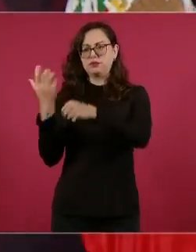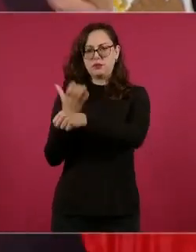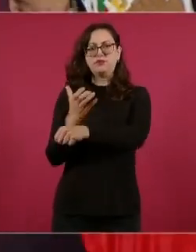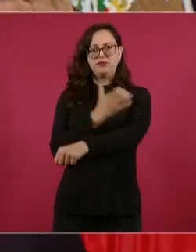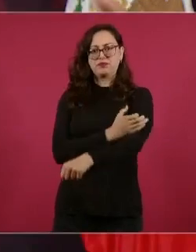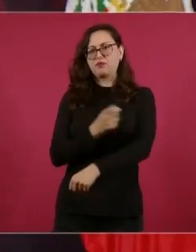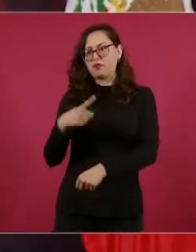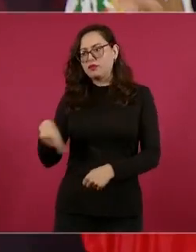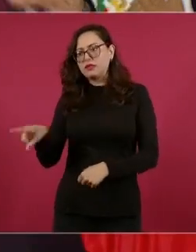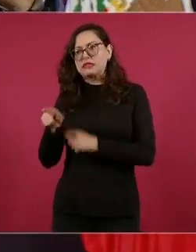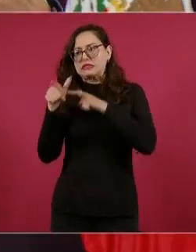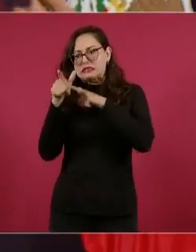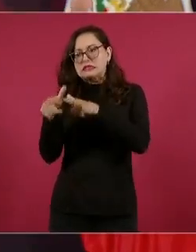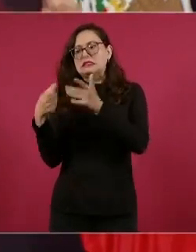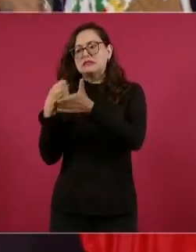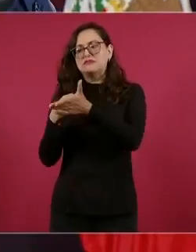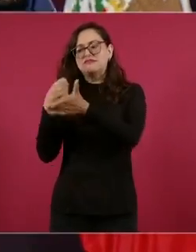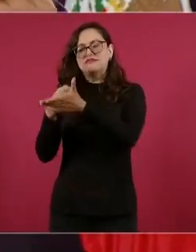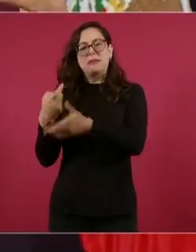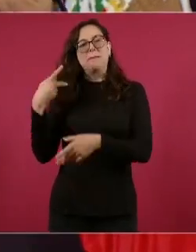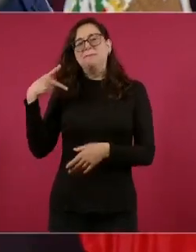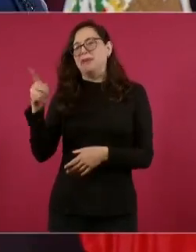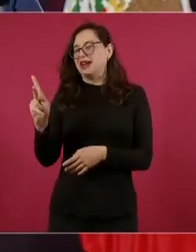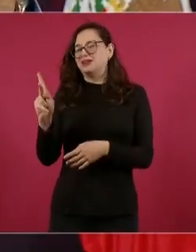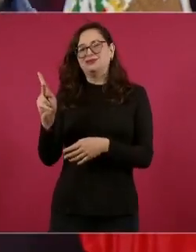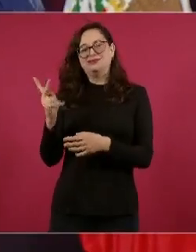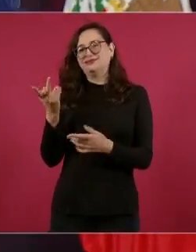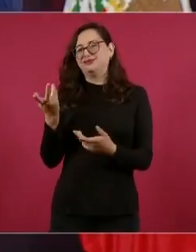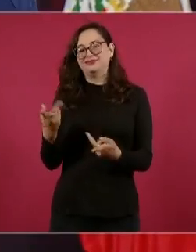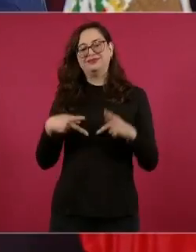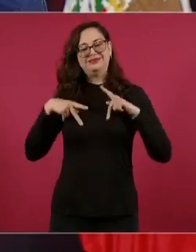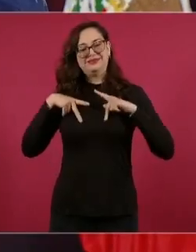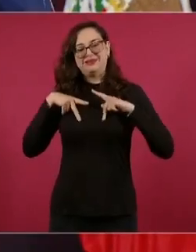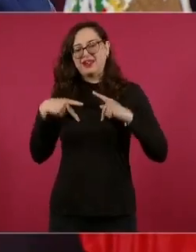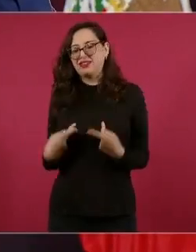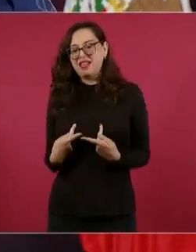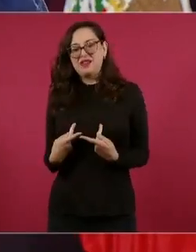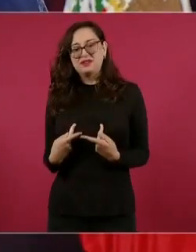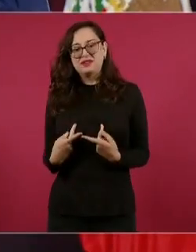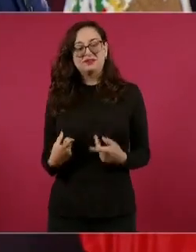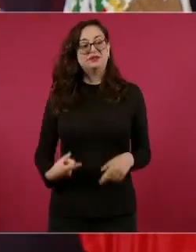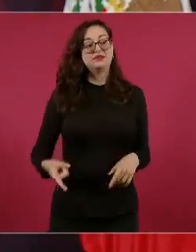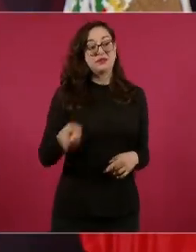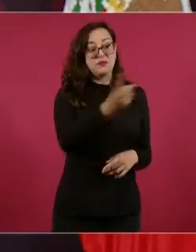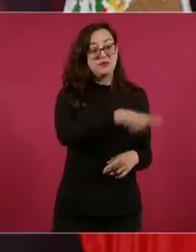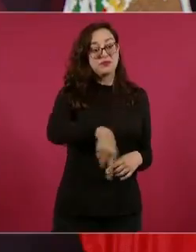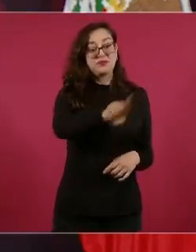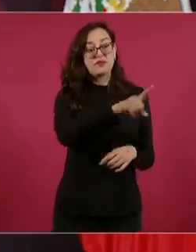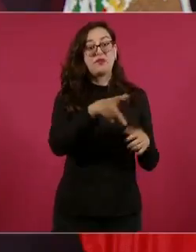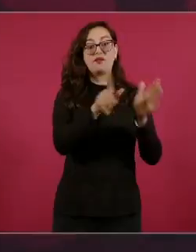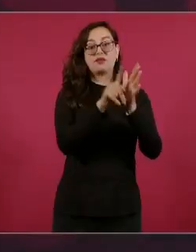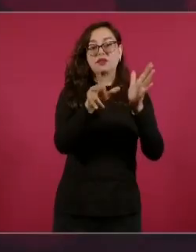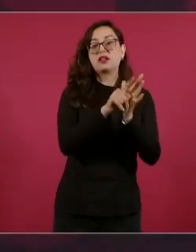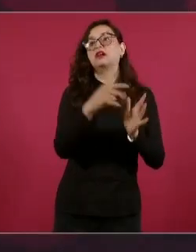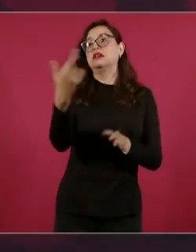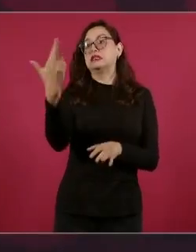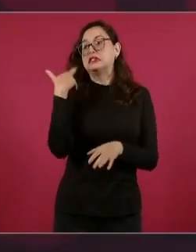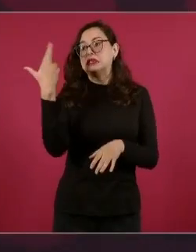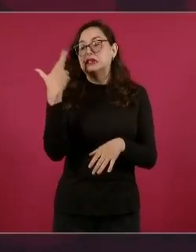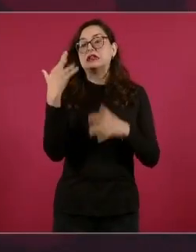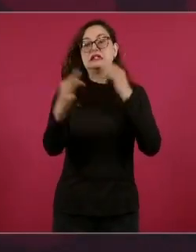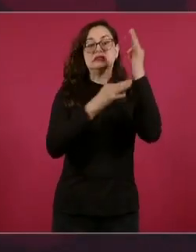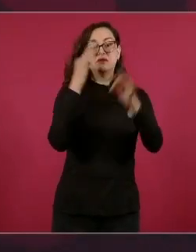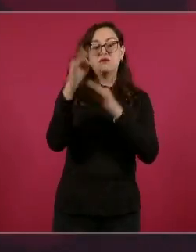radio, televisión, periódicos, ¿no?, echaron a andar una campaña engañando de que esa